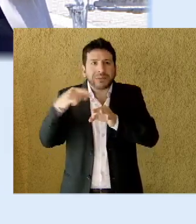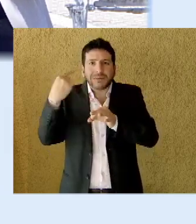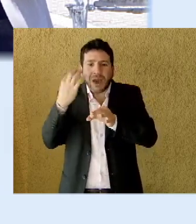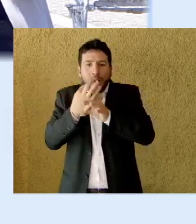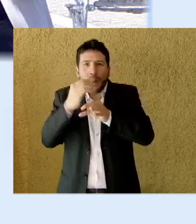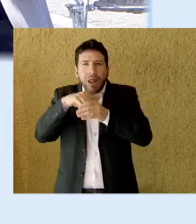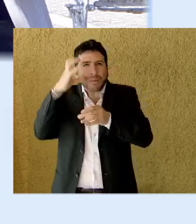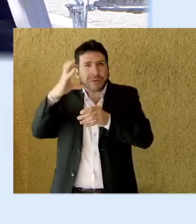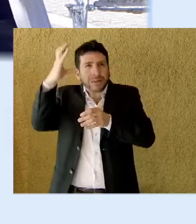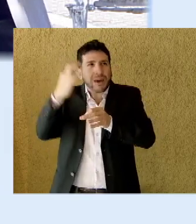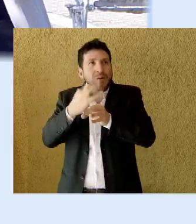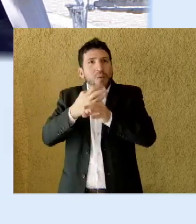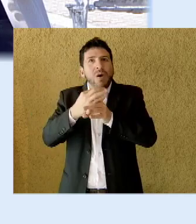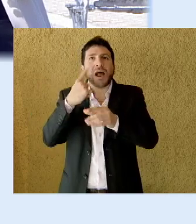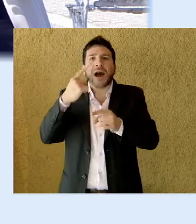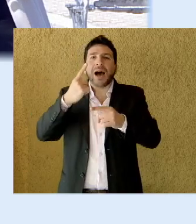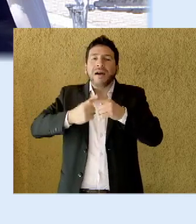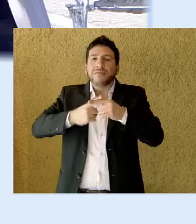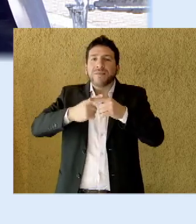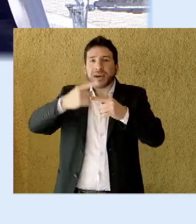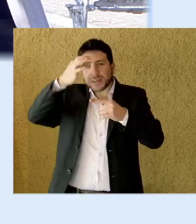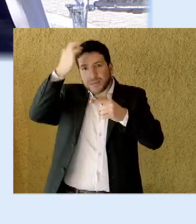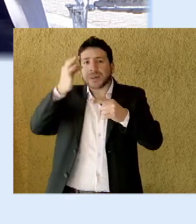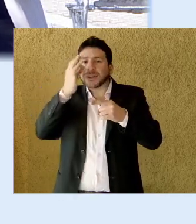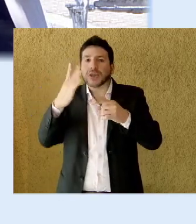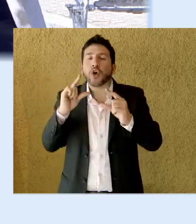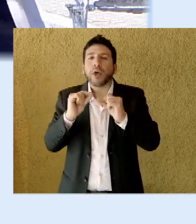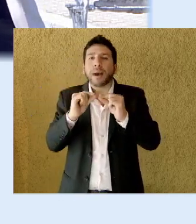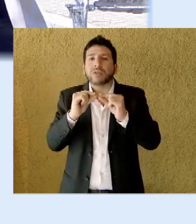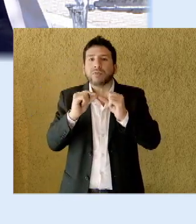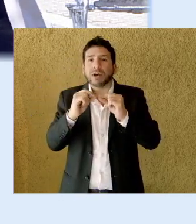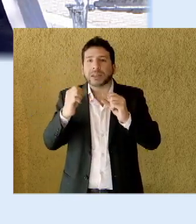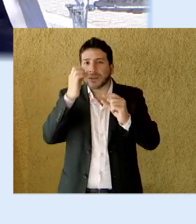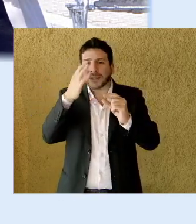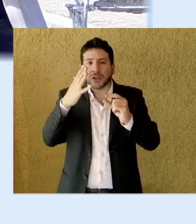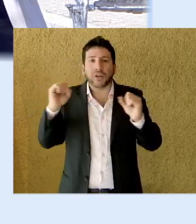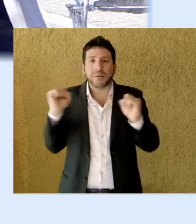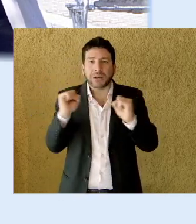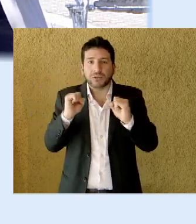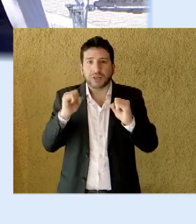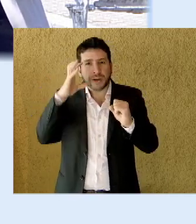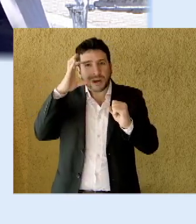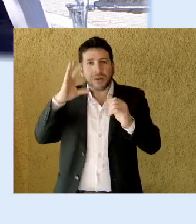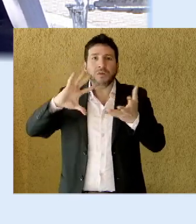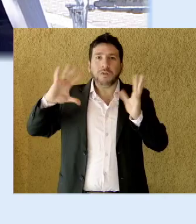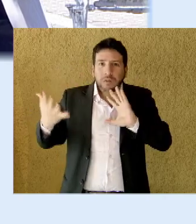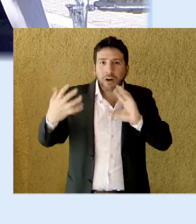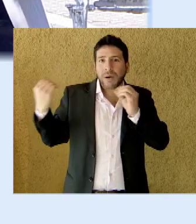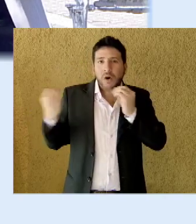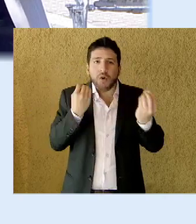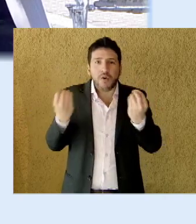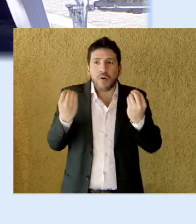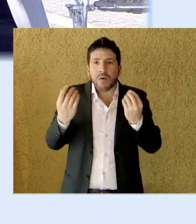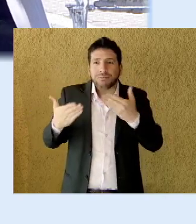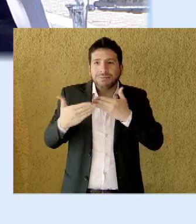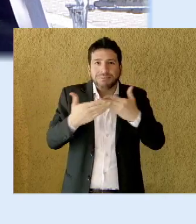tenemos recuerdos de nuestros pasos por la escuela, en donde, bueno, teníamos que tal vez en algún acto, era la forma de aproximarnos. Y